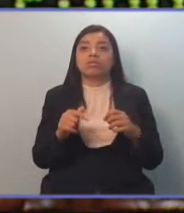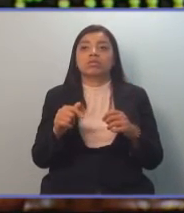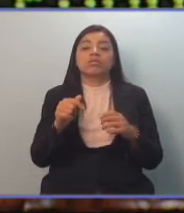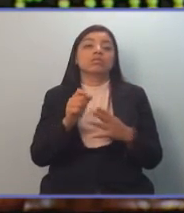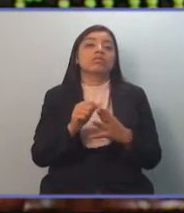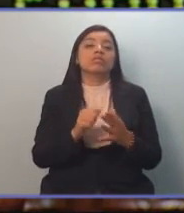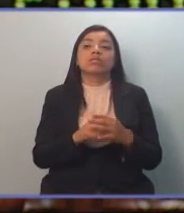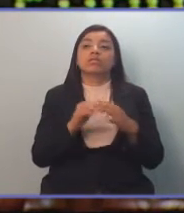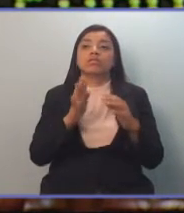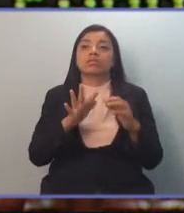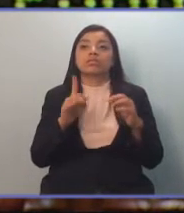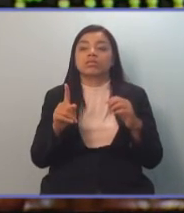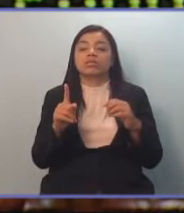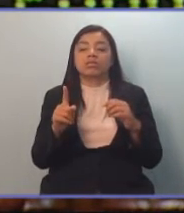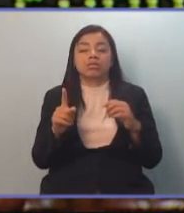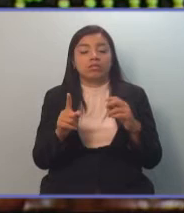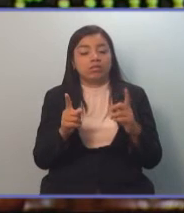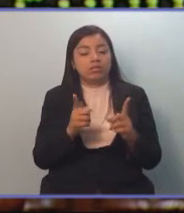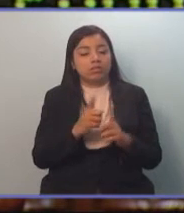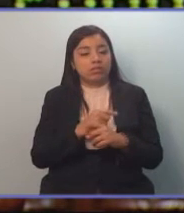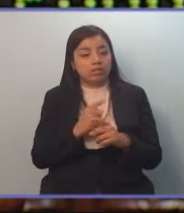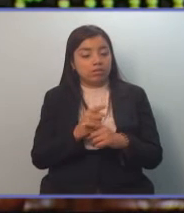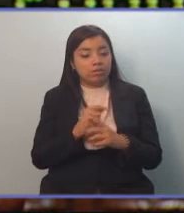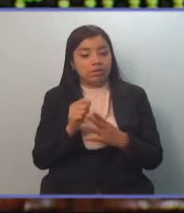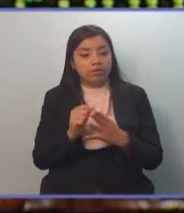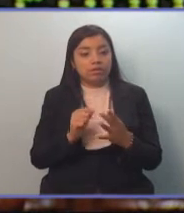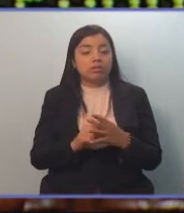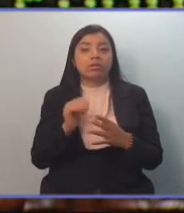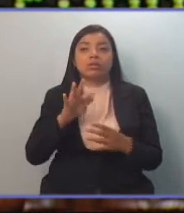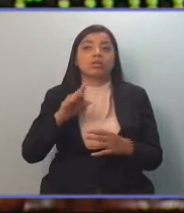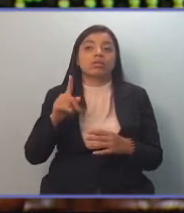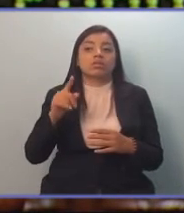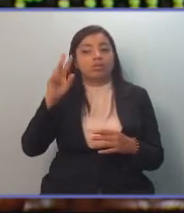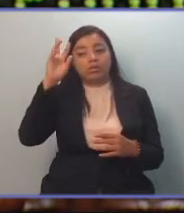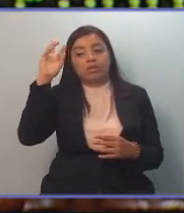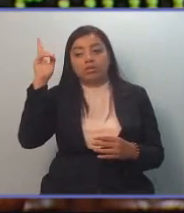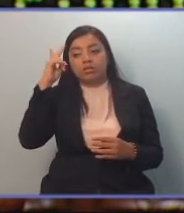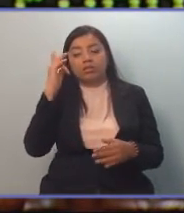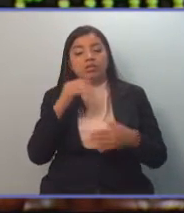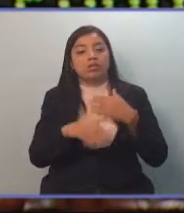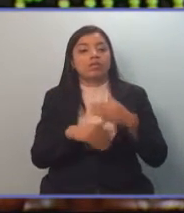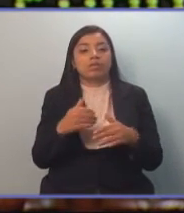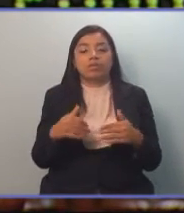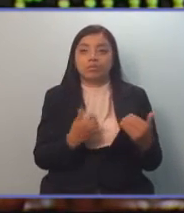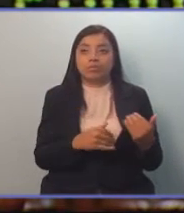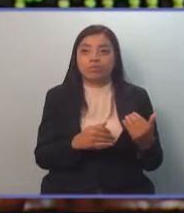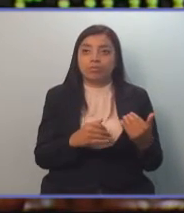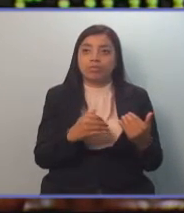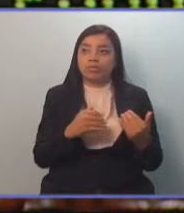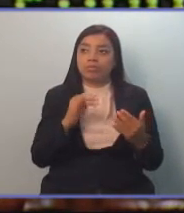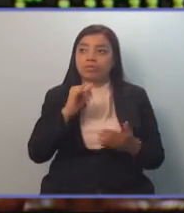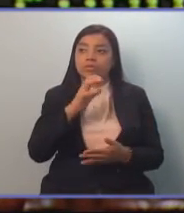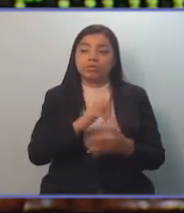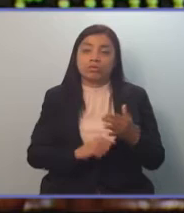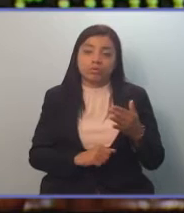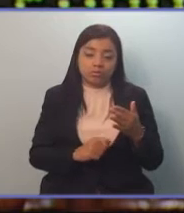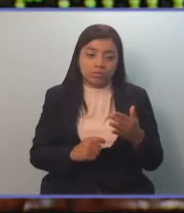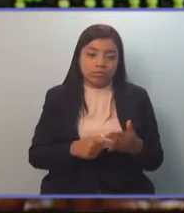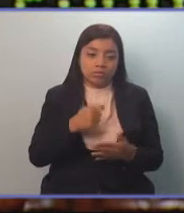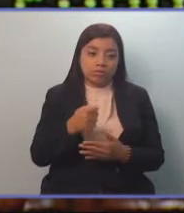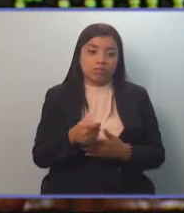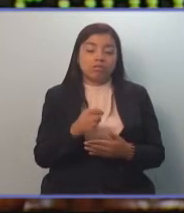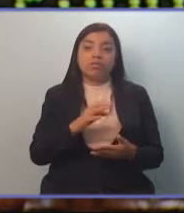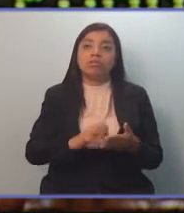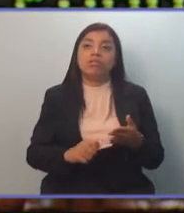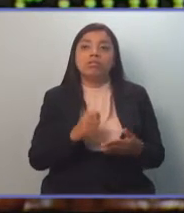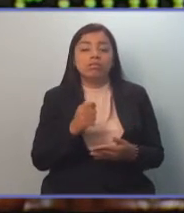artículo 51 así. Artículo 51. Constituye un hecho generador del impuesto ad valorem la importación